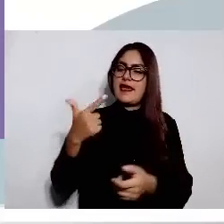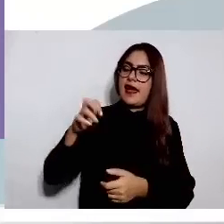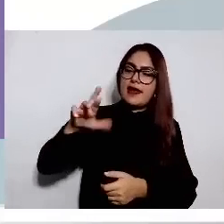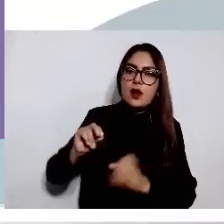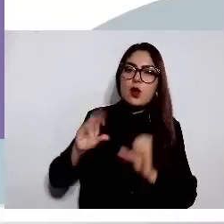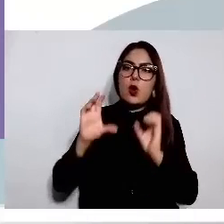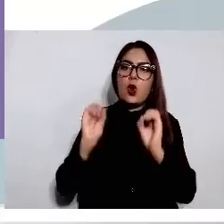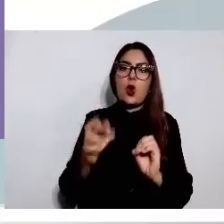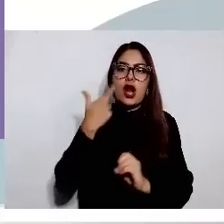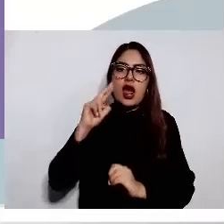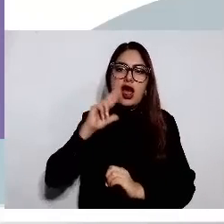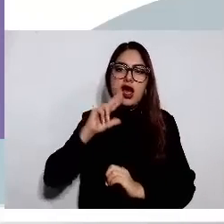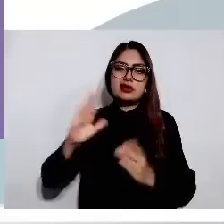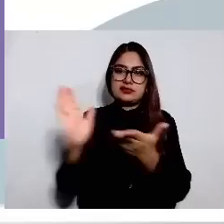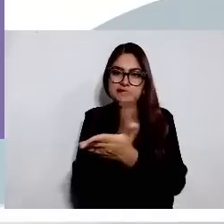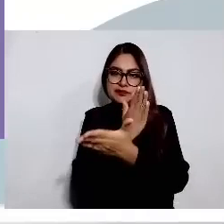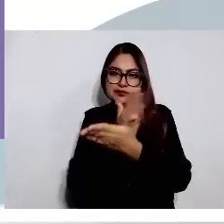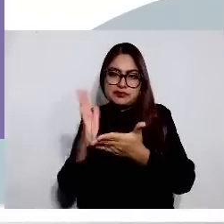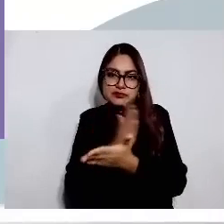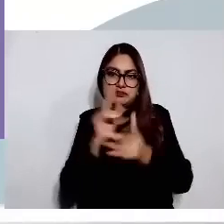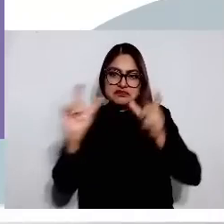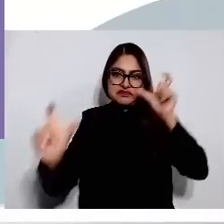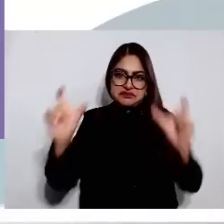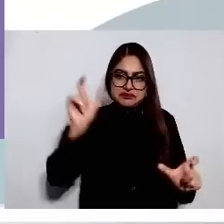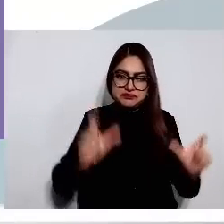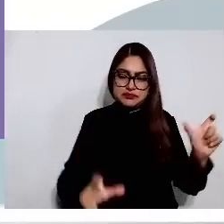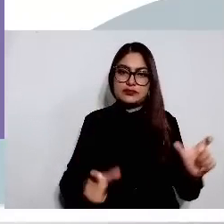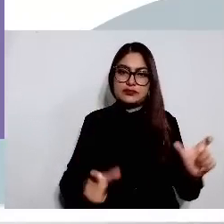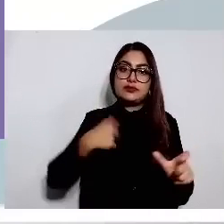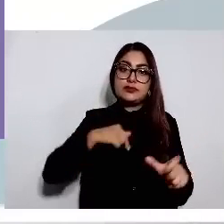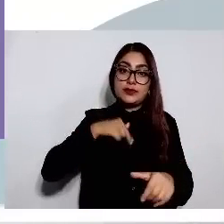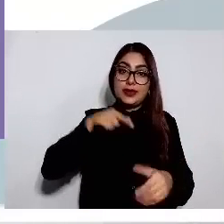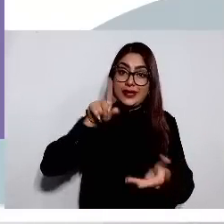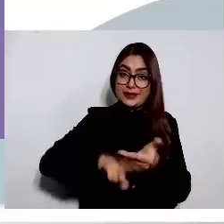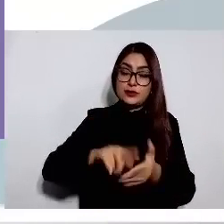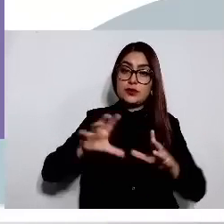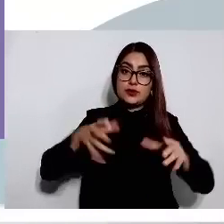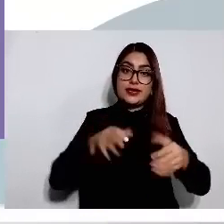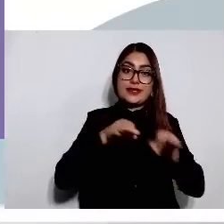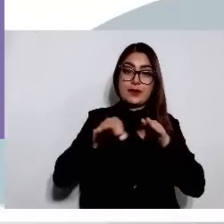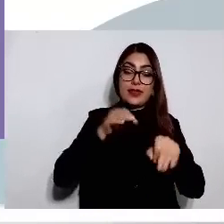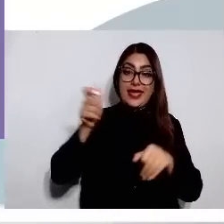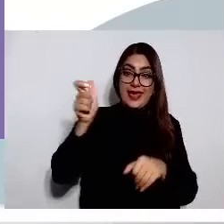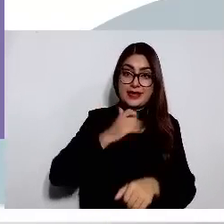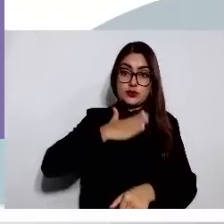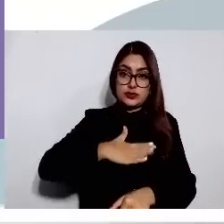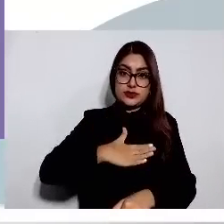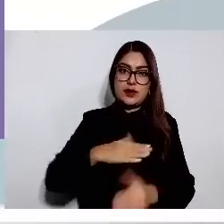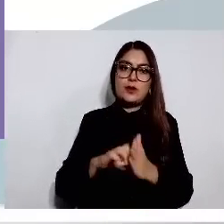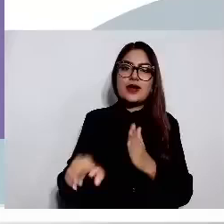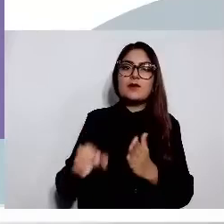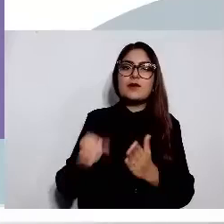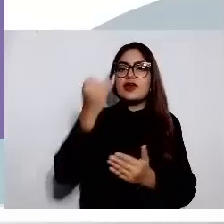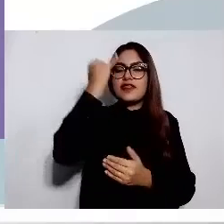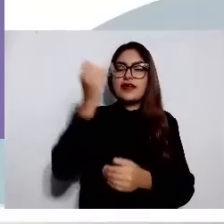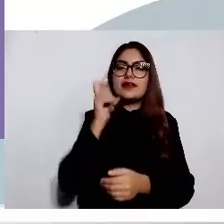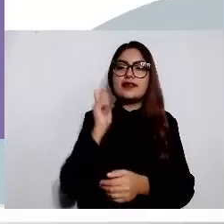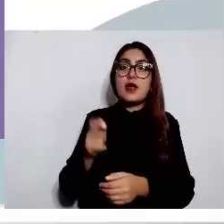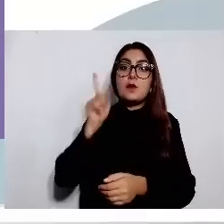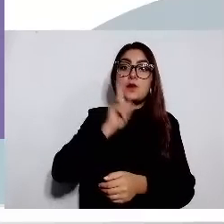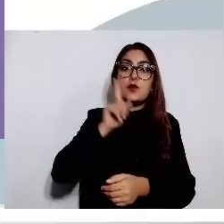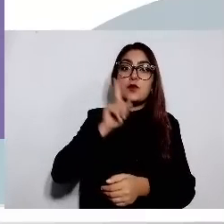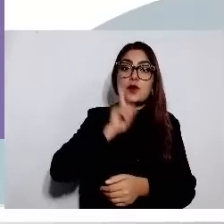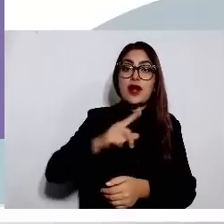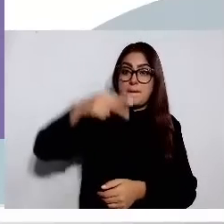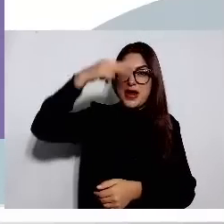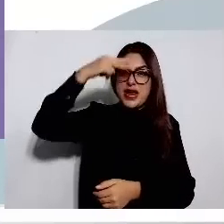hemos identificado desde X y el trabajo que hacemos un montón, ¿no? Como el de la mala madre mexicana. Es decir, te retiro la guardia y custodia, y